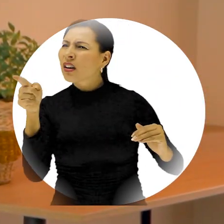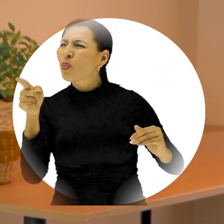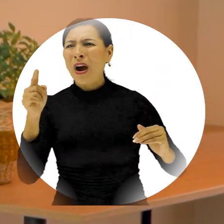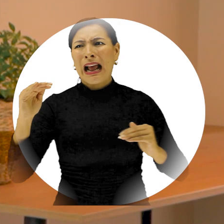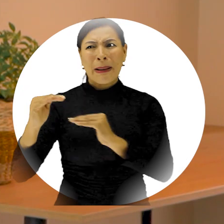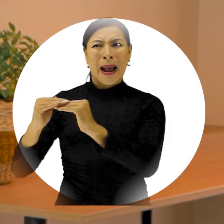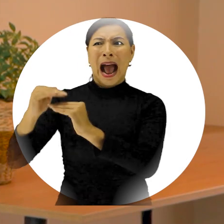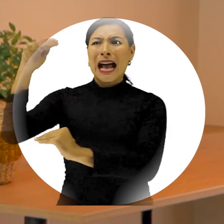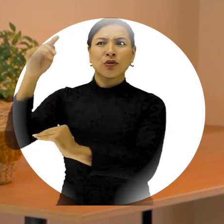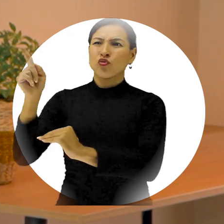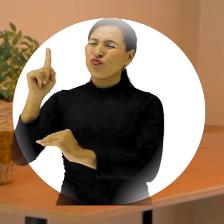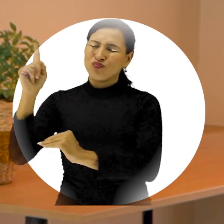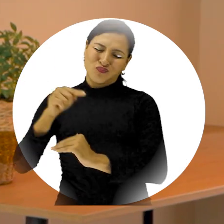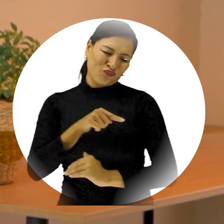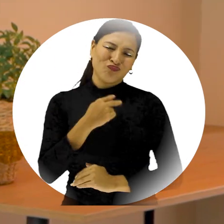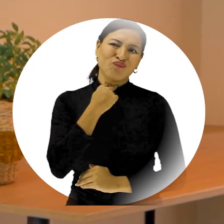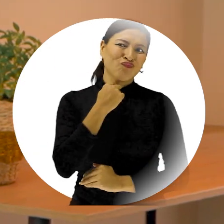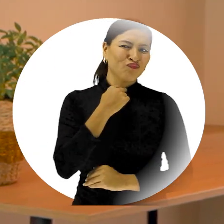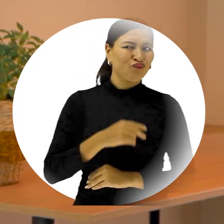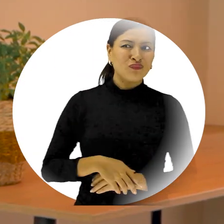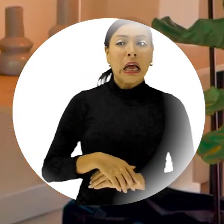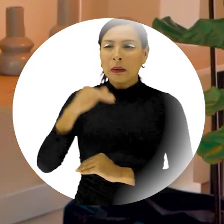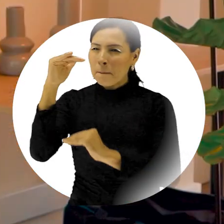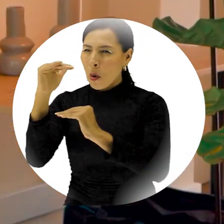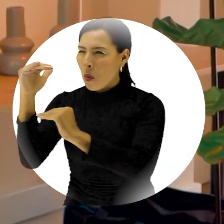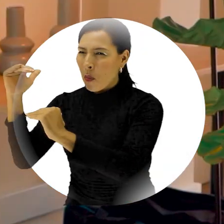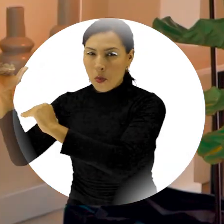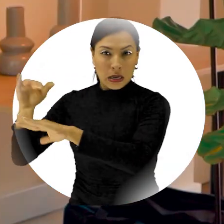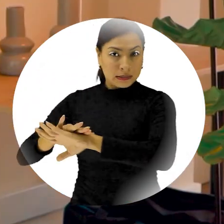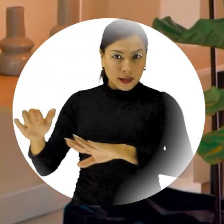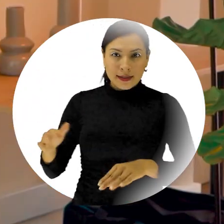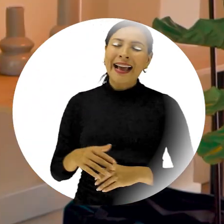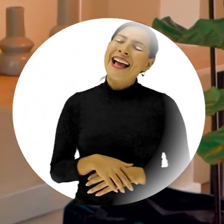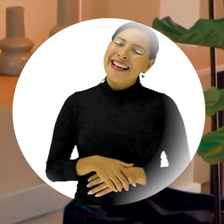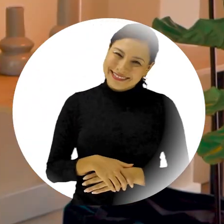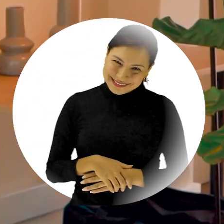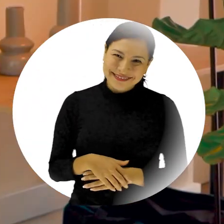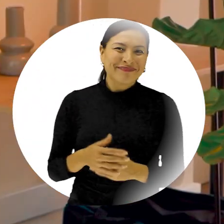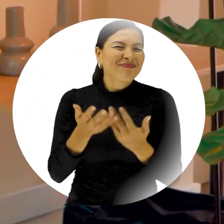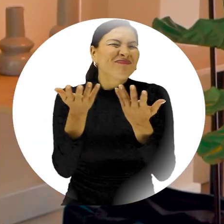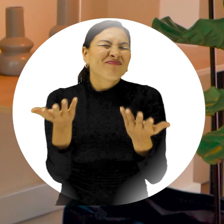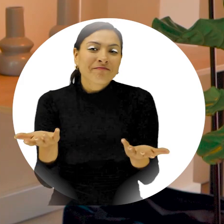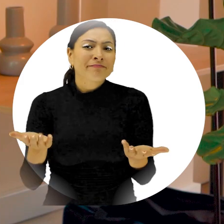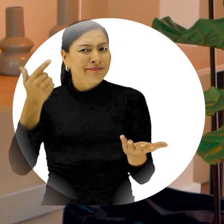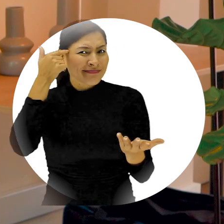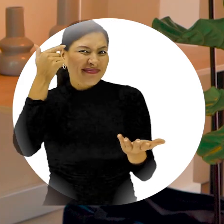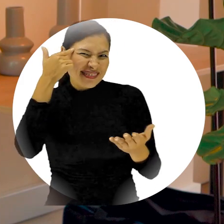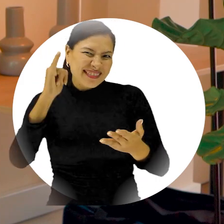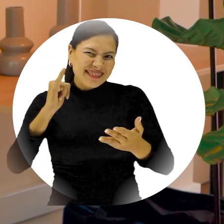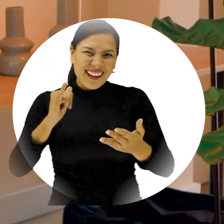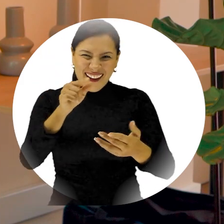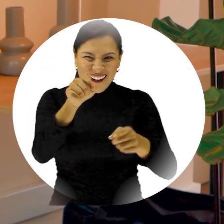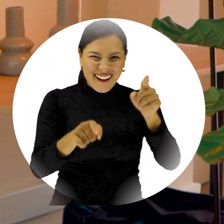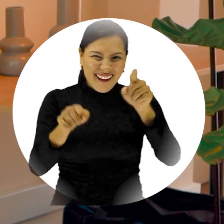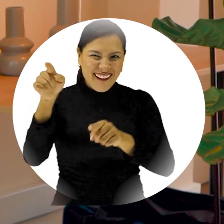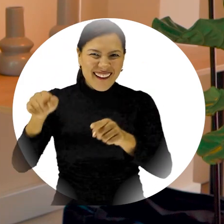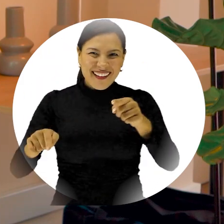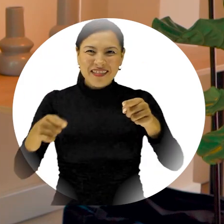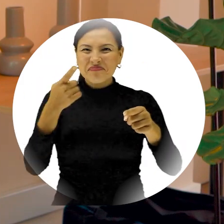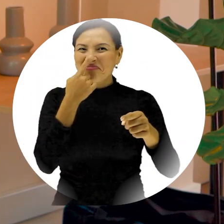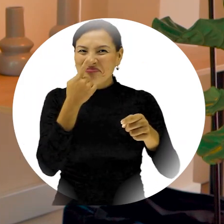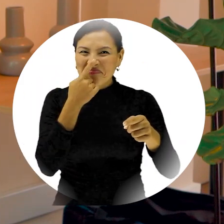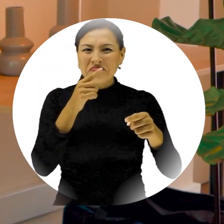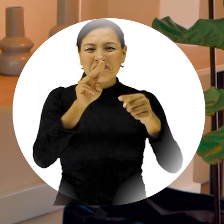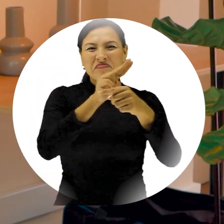enfocarnos solamente en lo que cumpla con esta primera regla, empezamos a través de diferentes páginas que seguramente ustedes han visto